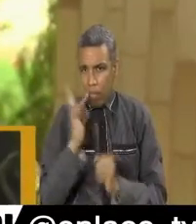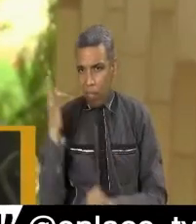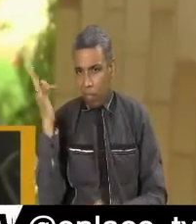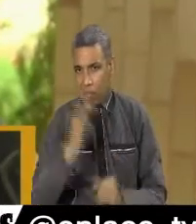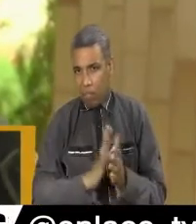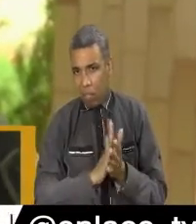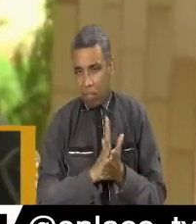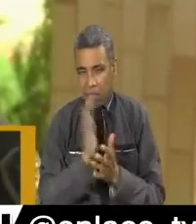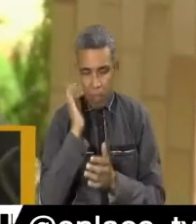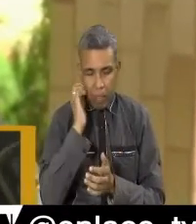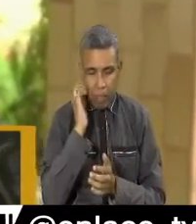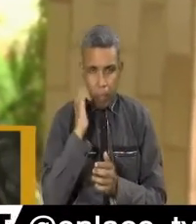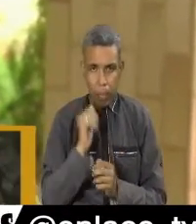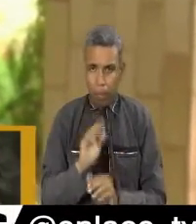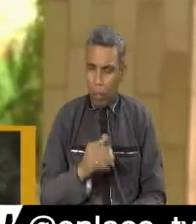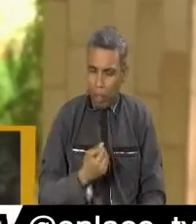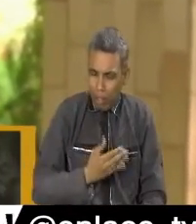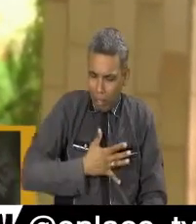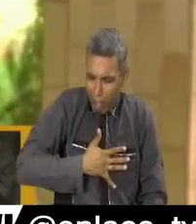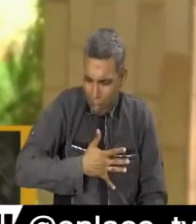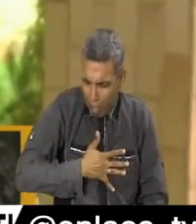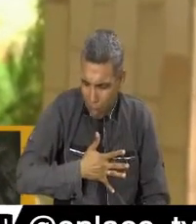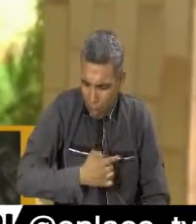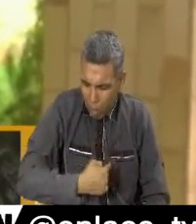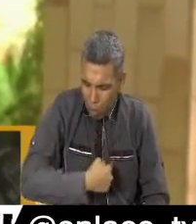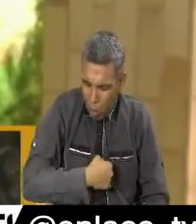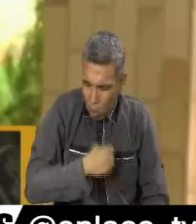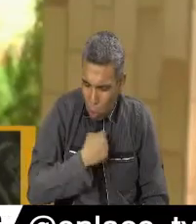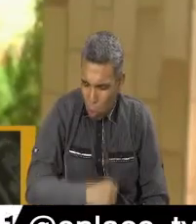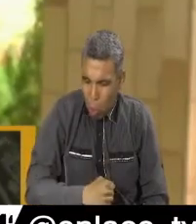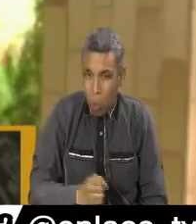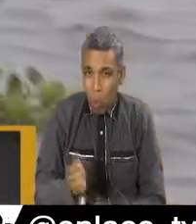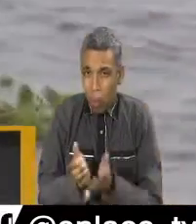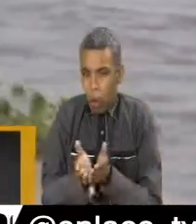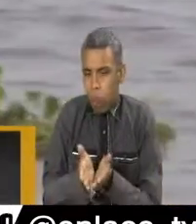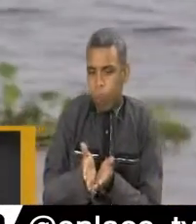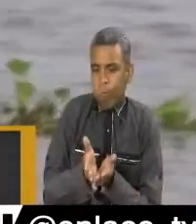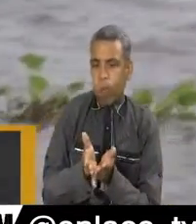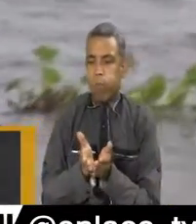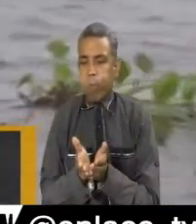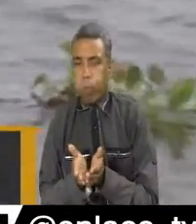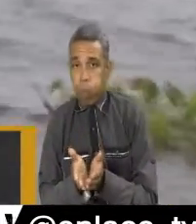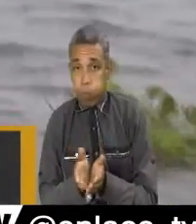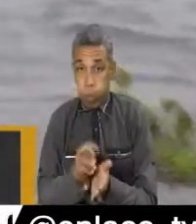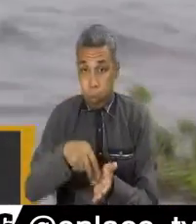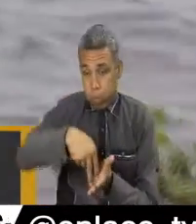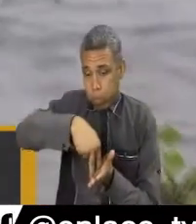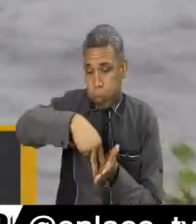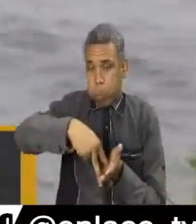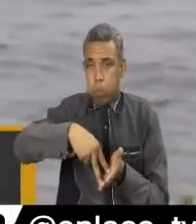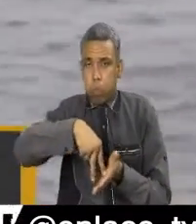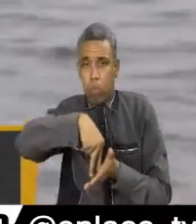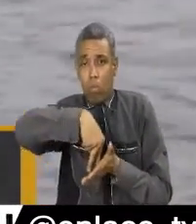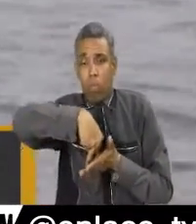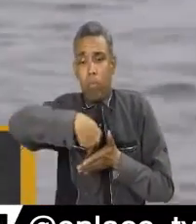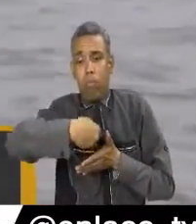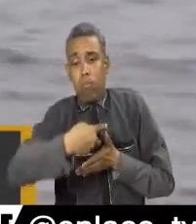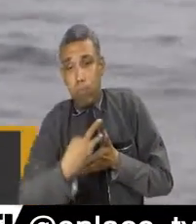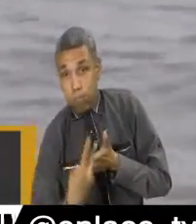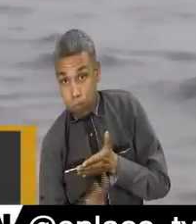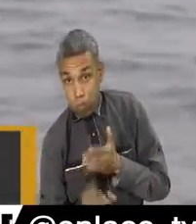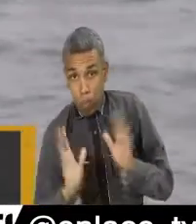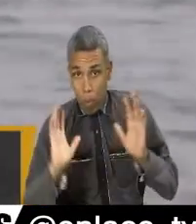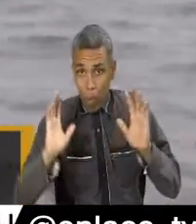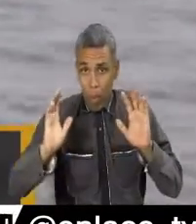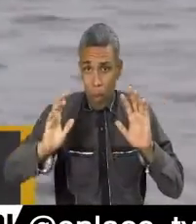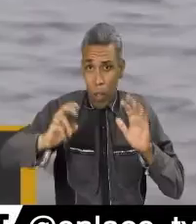él, que sintió un dolor fuerte en el pecho y cayó a las aguas del río Magdalena. Hasta el momento se desconoce la suerte